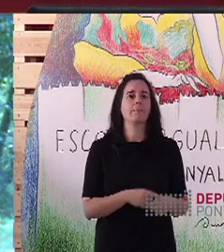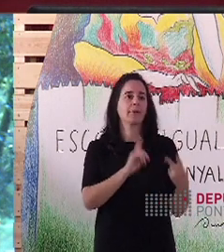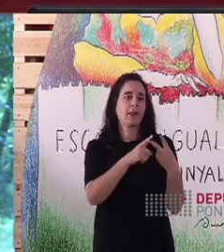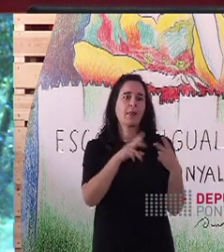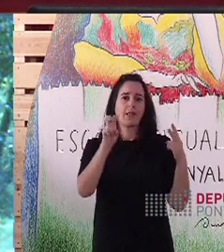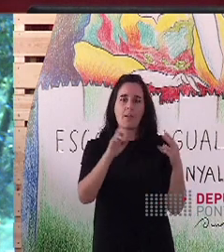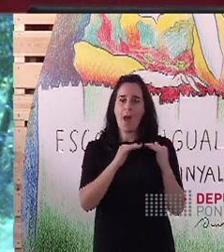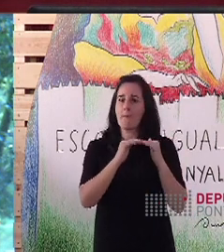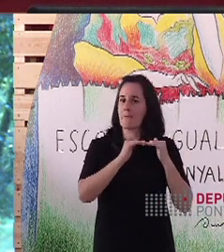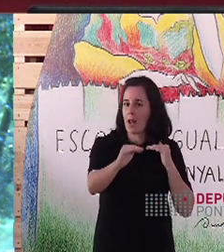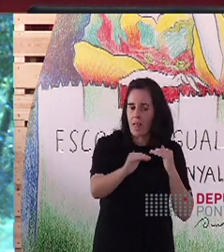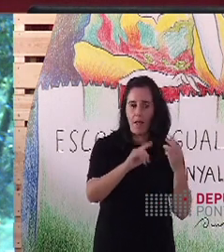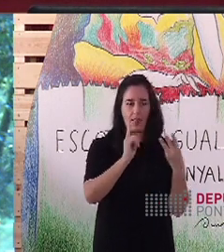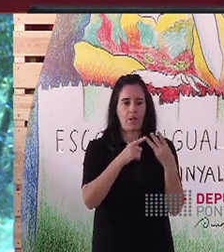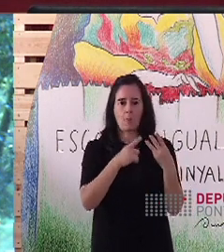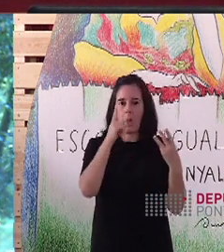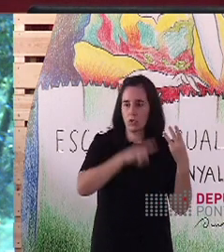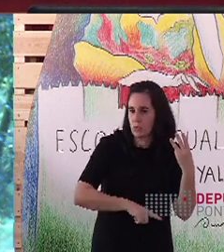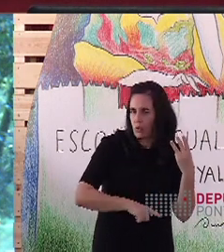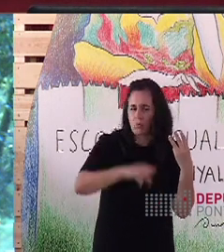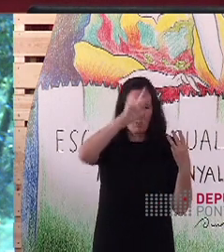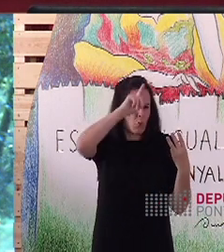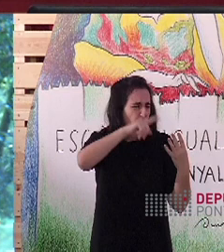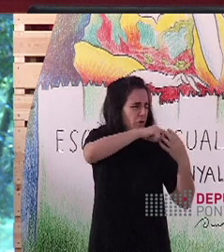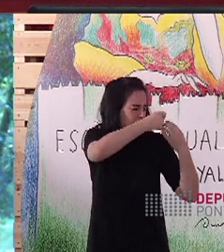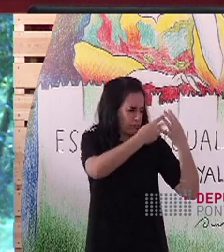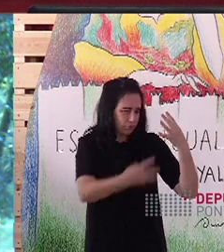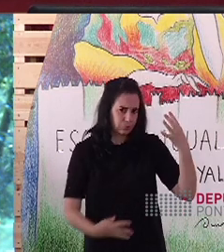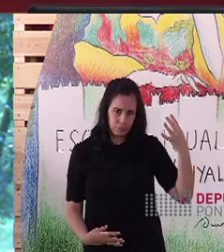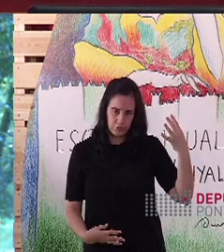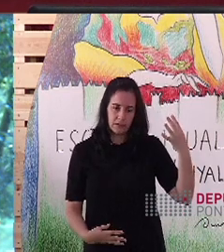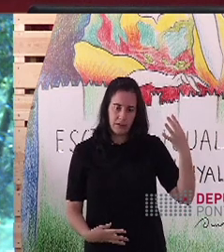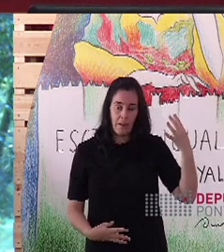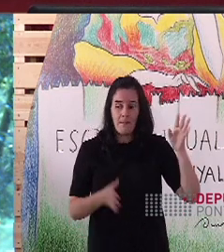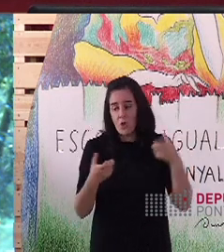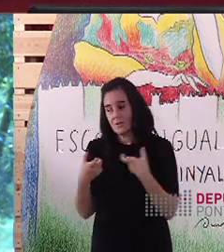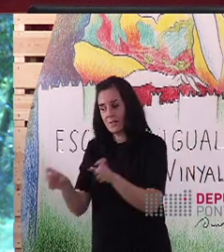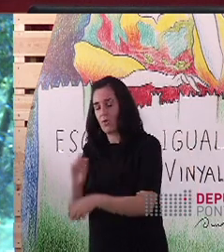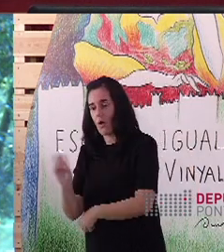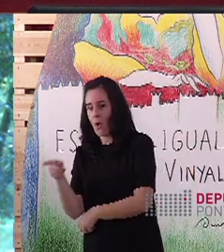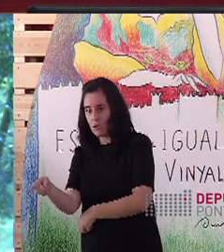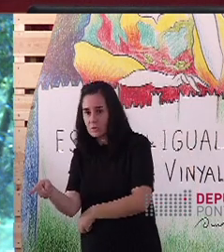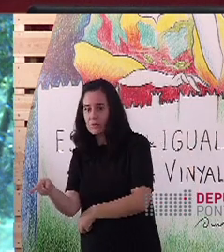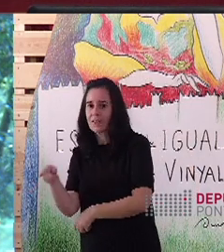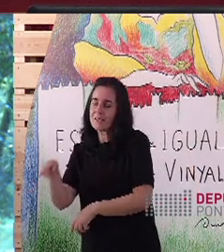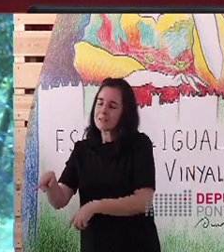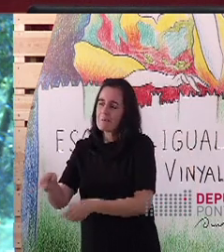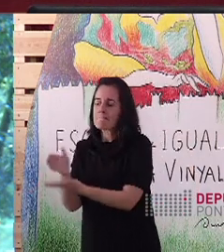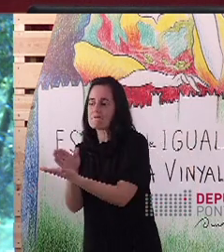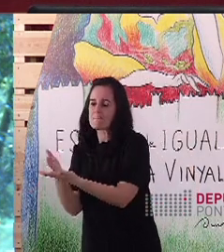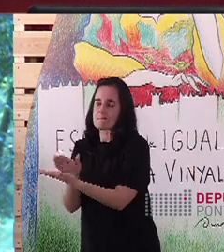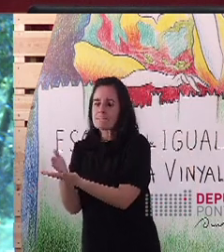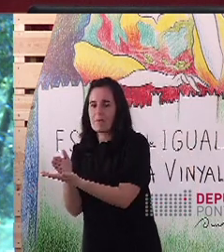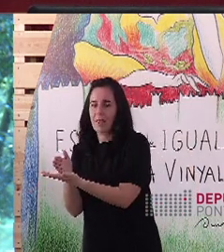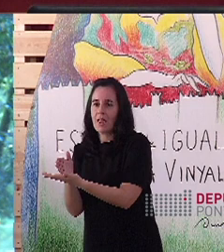de la prostitución, con todas las grandes preocupaciones de la agenda feminista, este otro sector que se mueve a caballo entre el